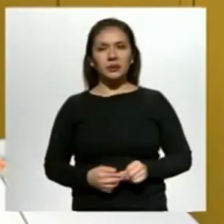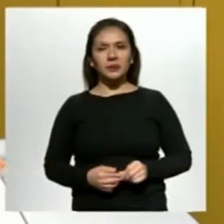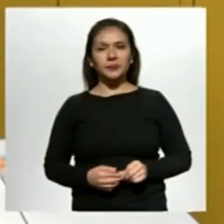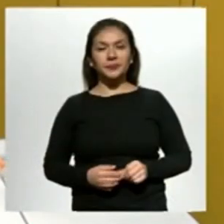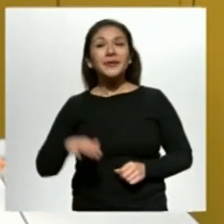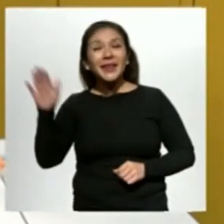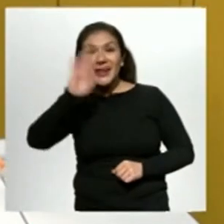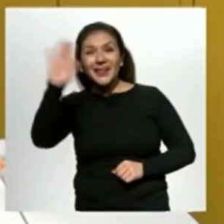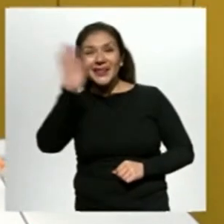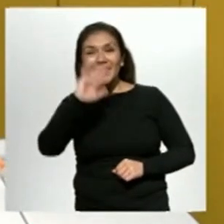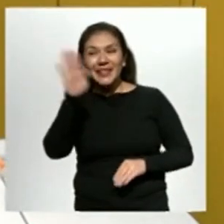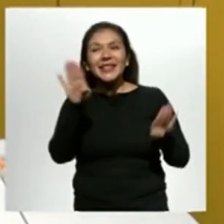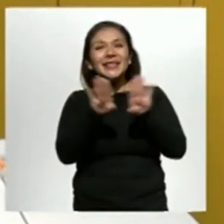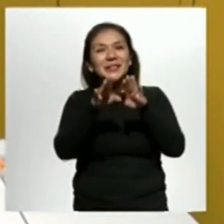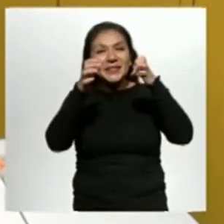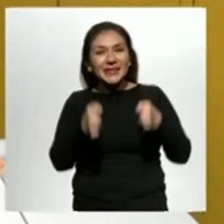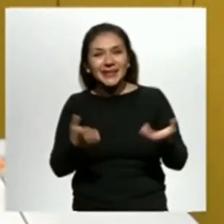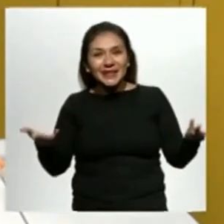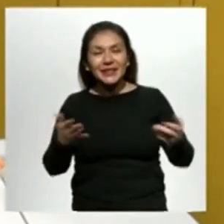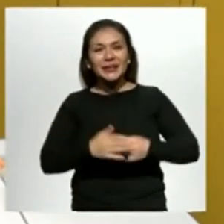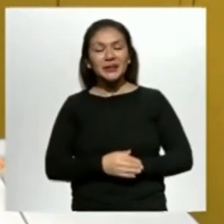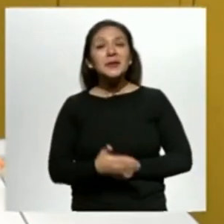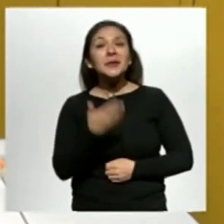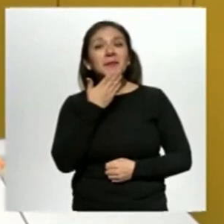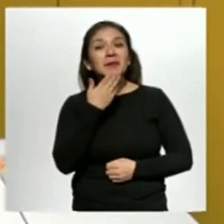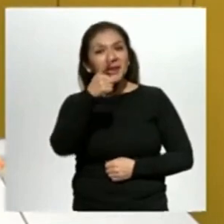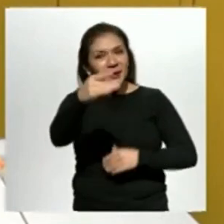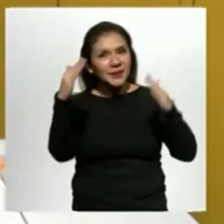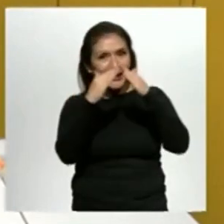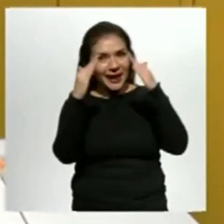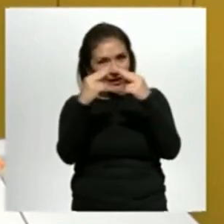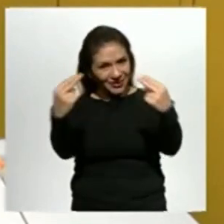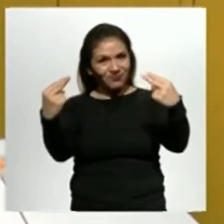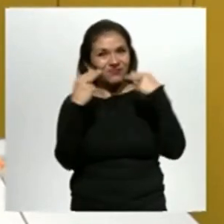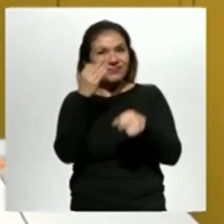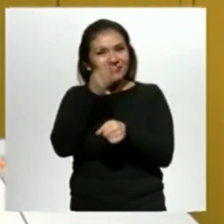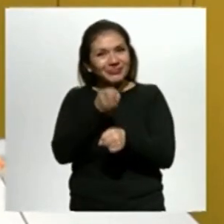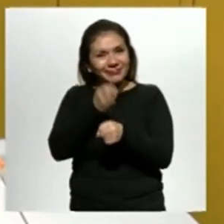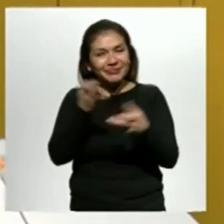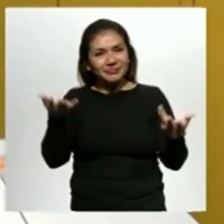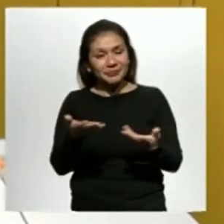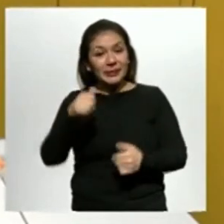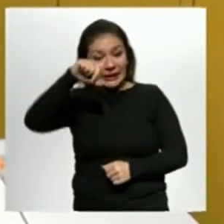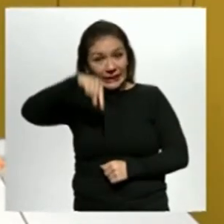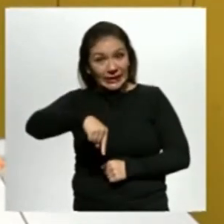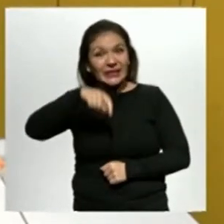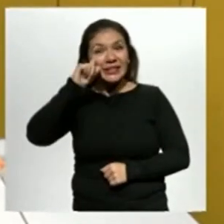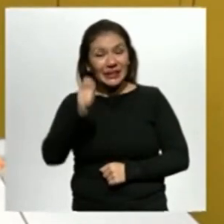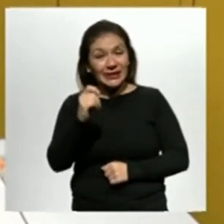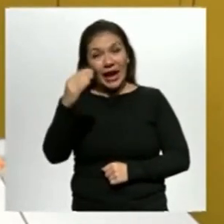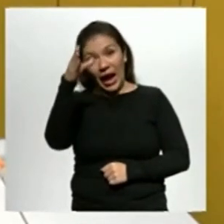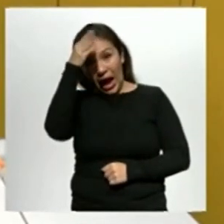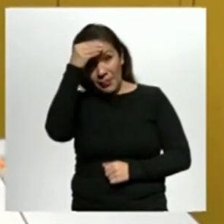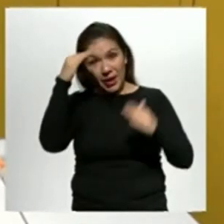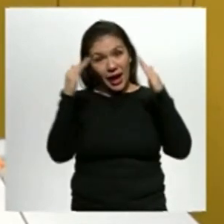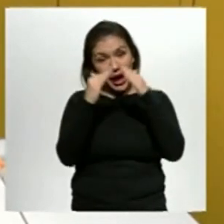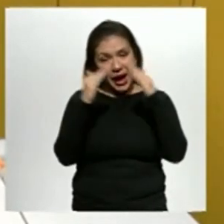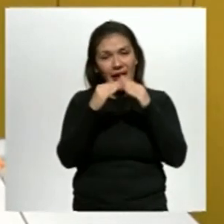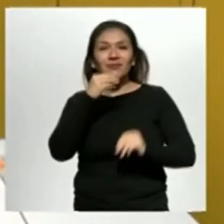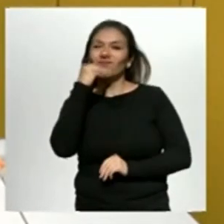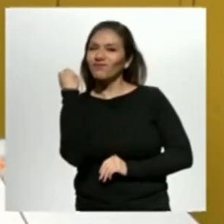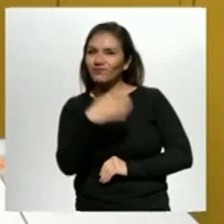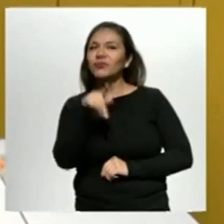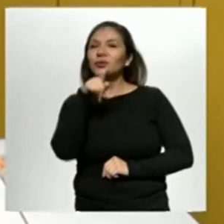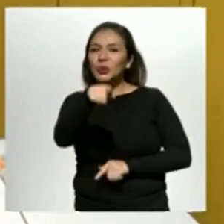Hola, ¿qué tal? ¿Cómo estás? Qué bueno que estás en casa viendo este canal. Lo padre de Aprende en Casa es que vamos a poder